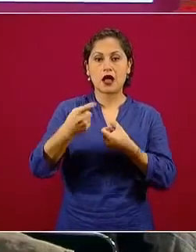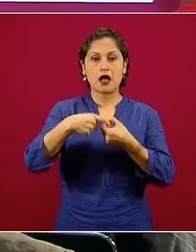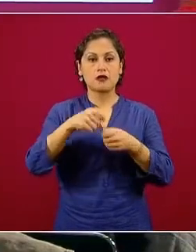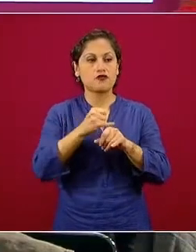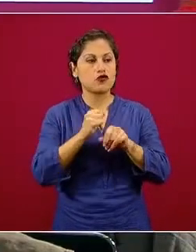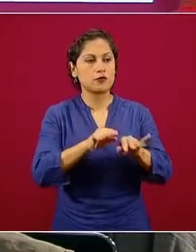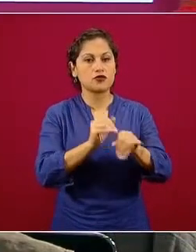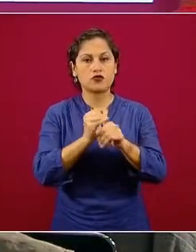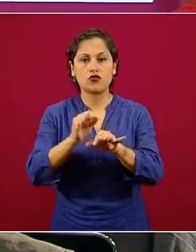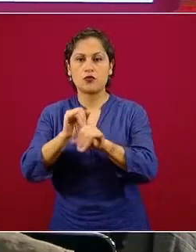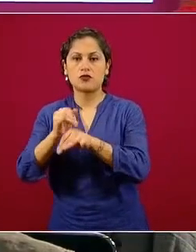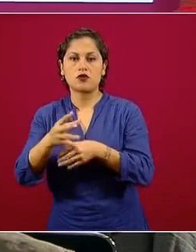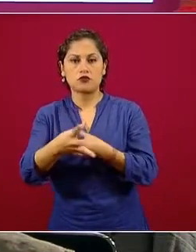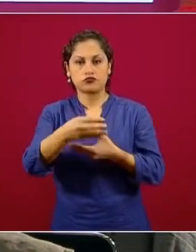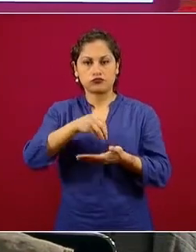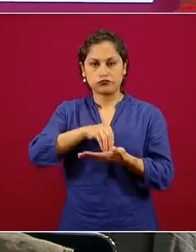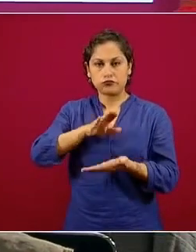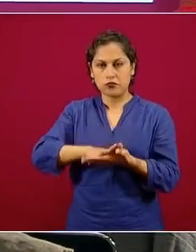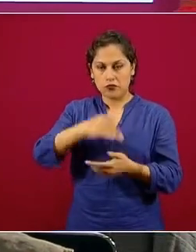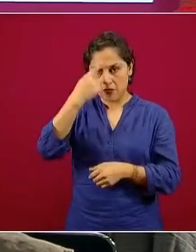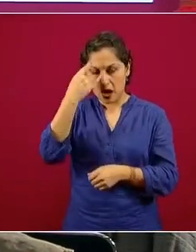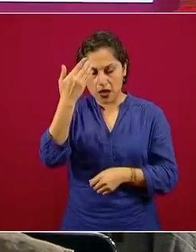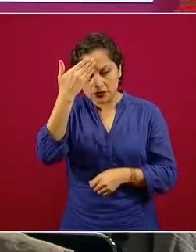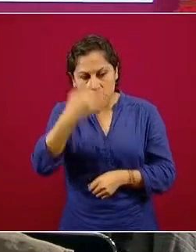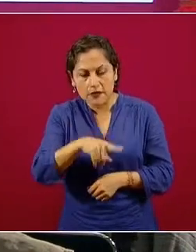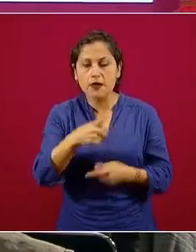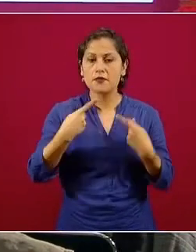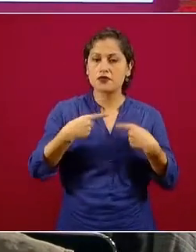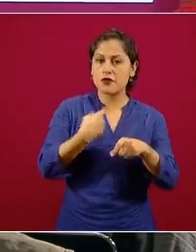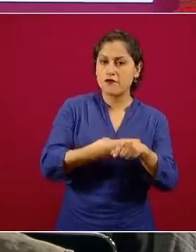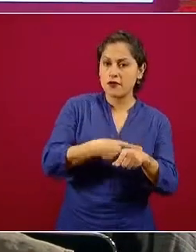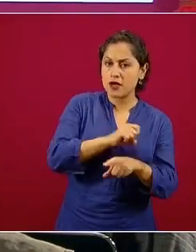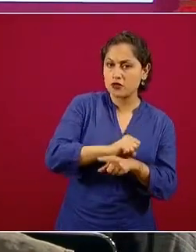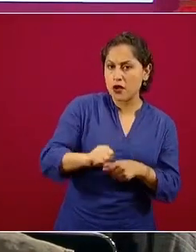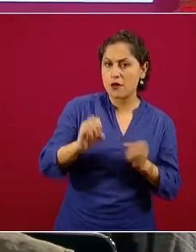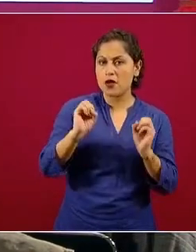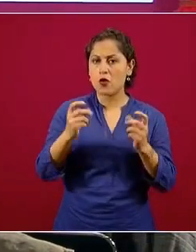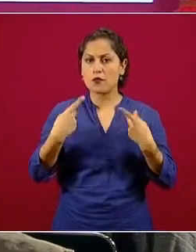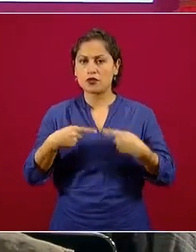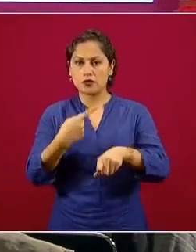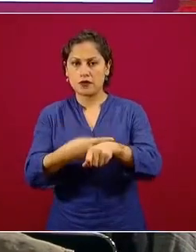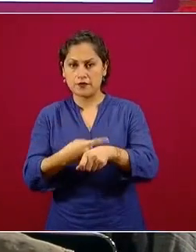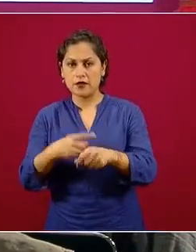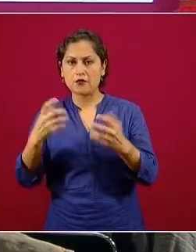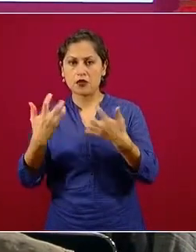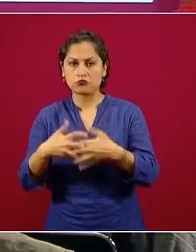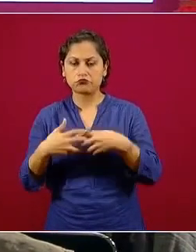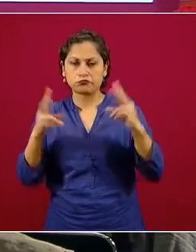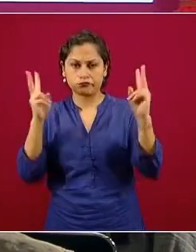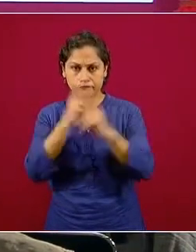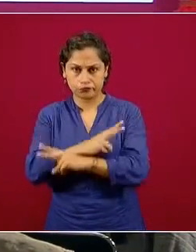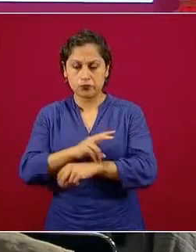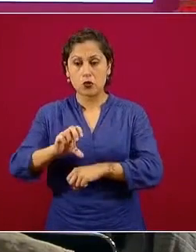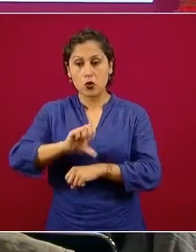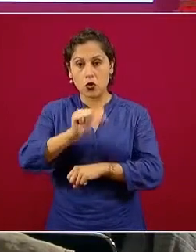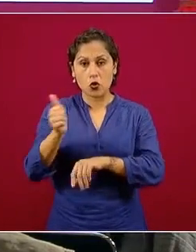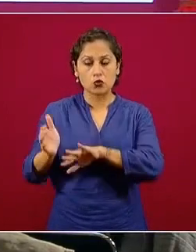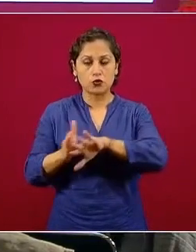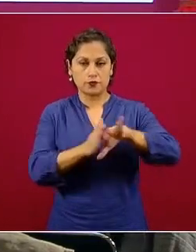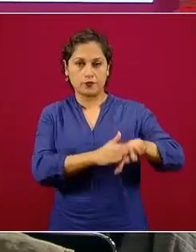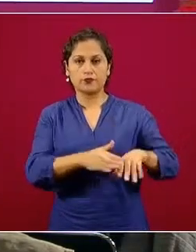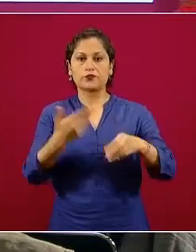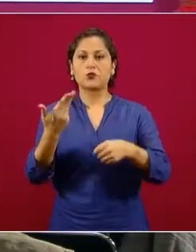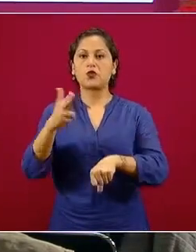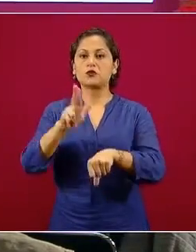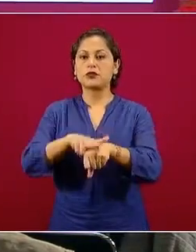los que están en ventilación los que están hospitalizados la siguiente por favor otros hospitales son los temporales y ahí nosotros lo que hicimos